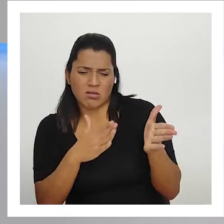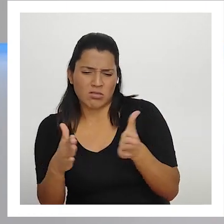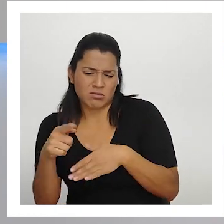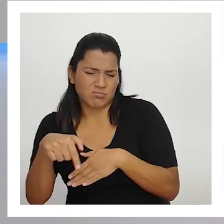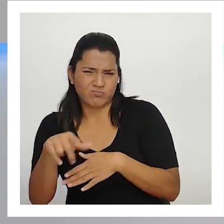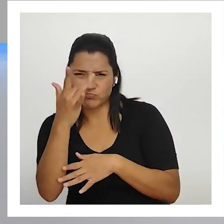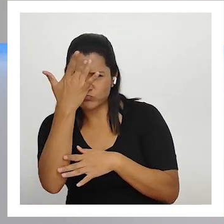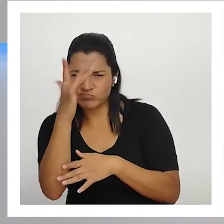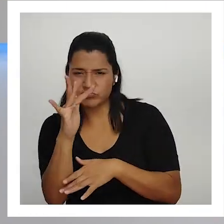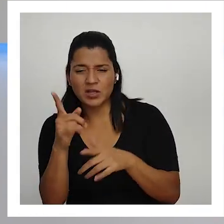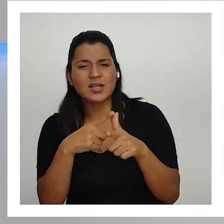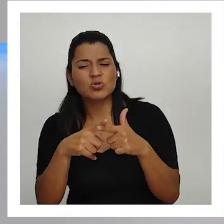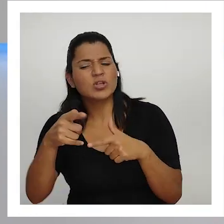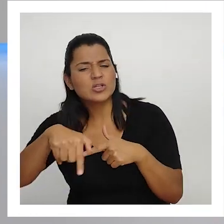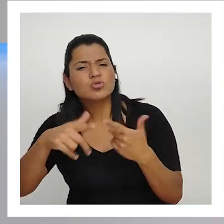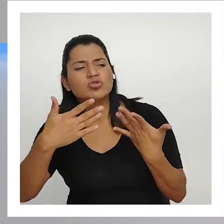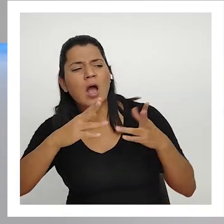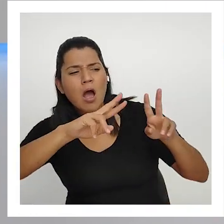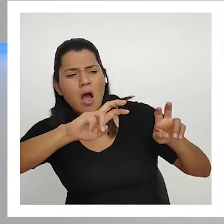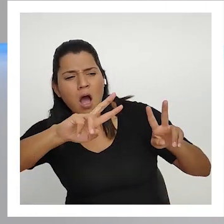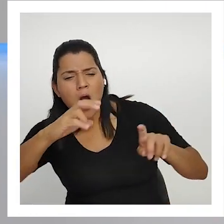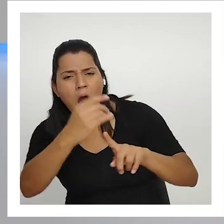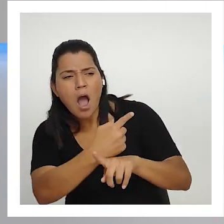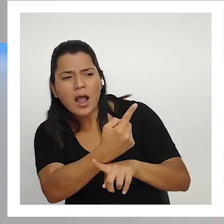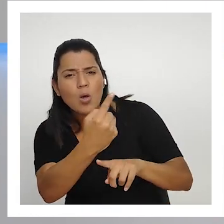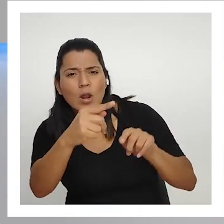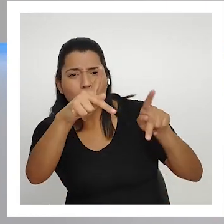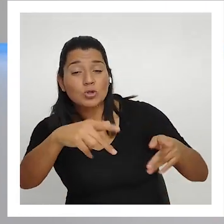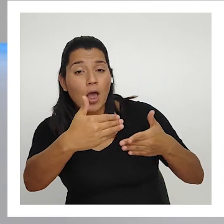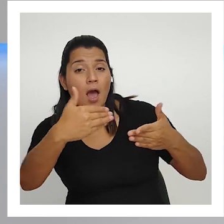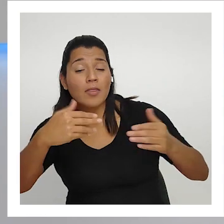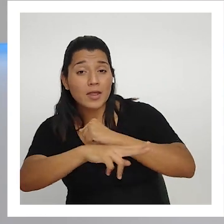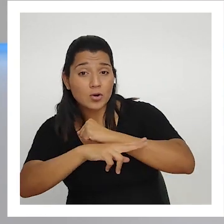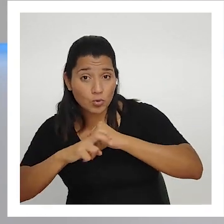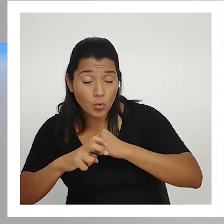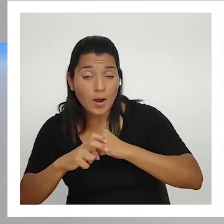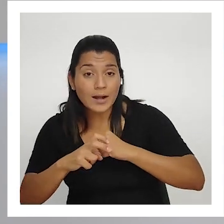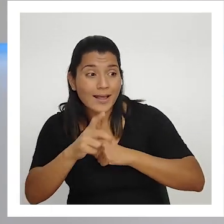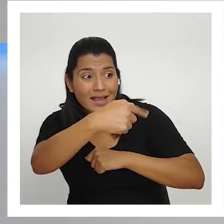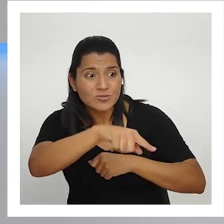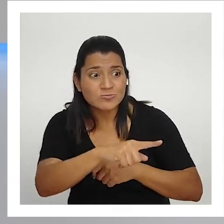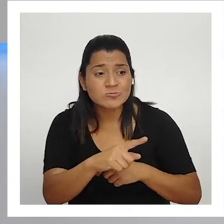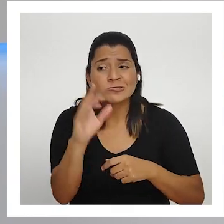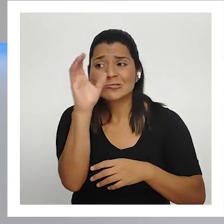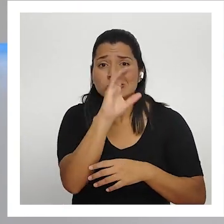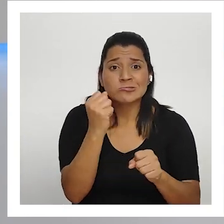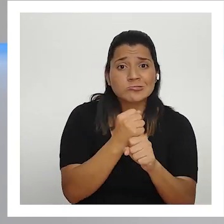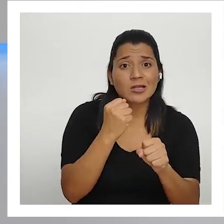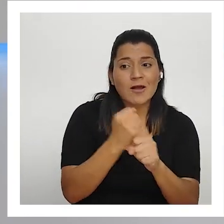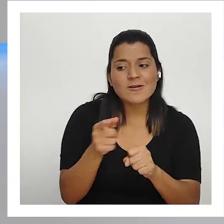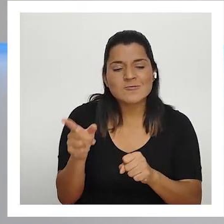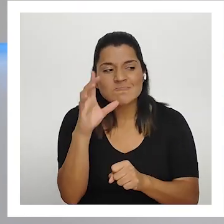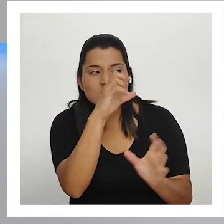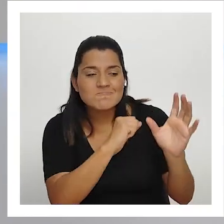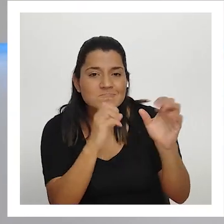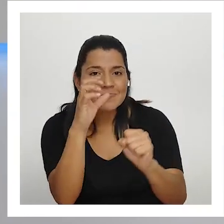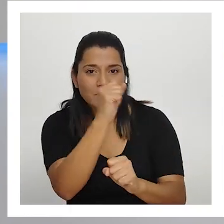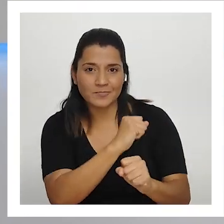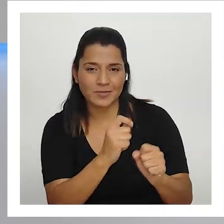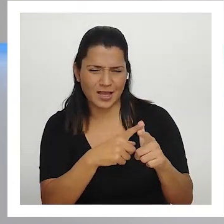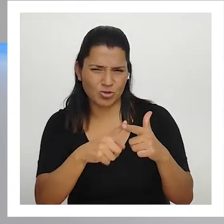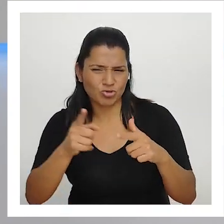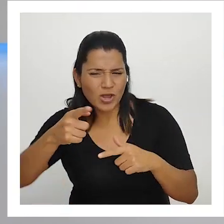y cabe la posibilidad de que, por ejemplo, ofendidos de Ecuador no necesariamente hayan sido contactados por medio de Facebook, sino que hayan